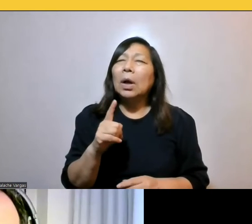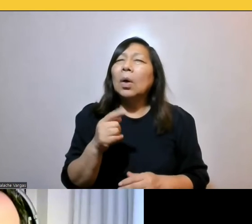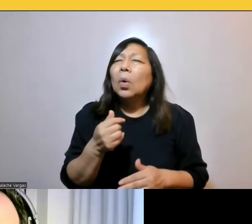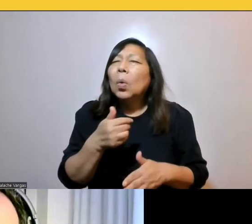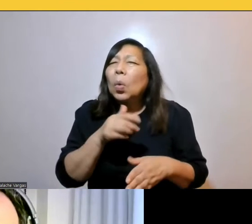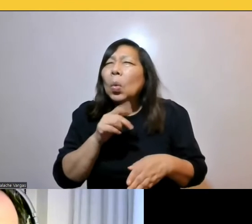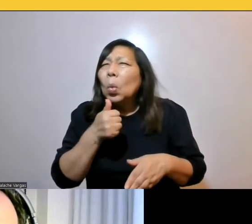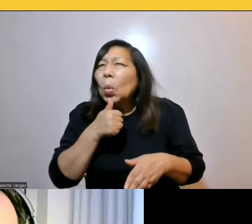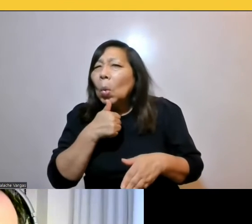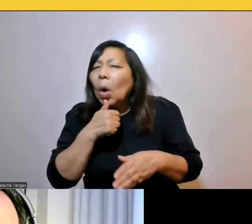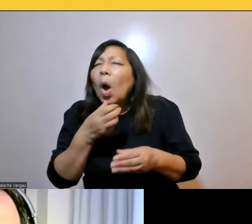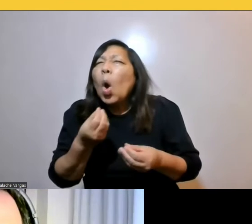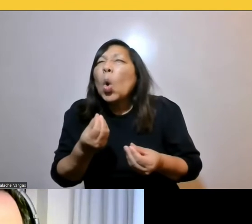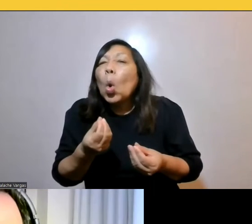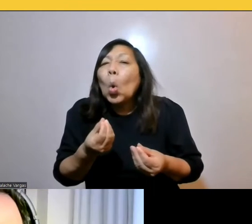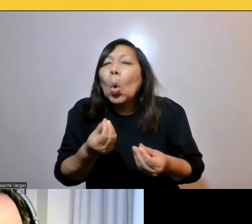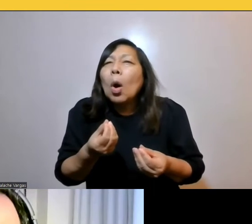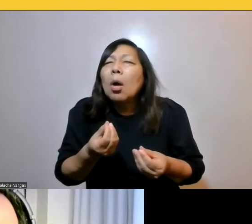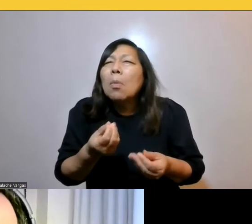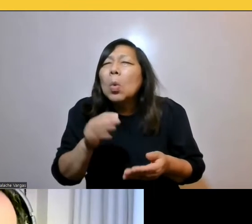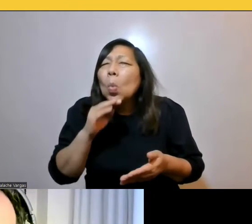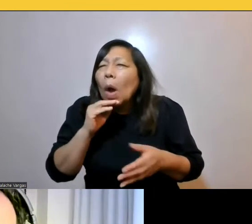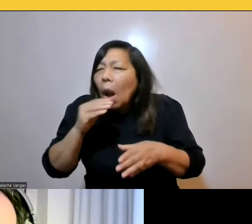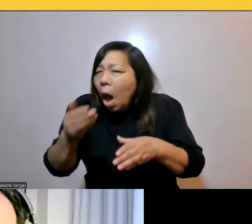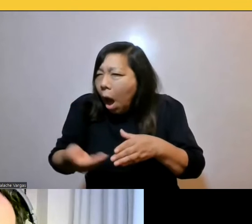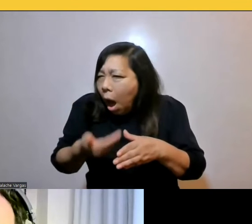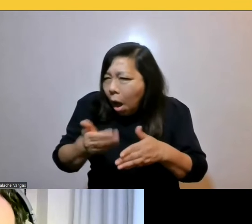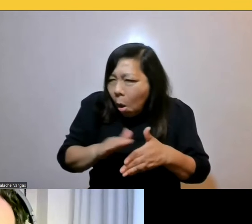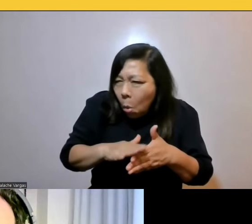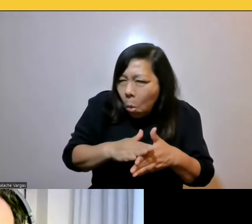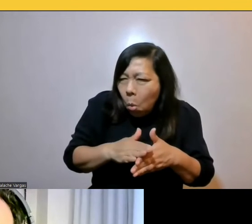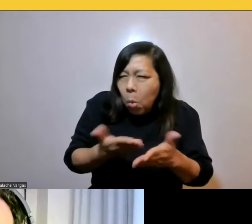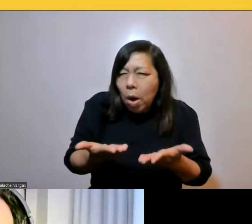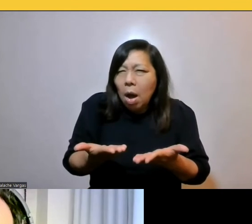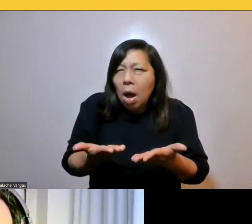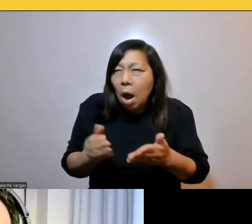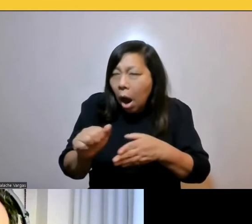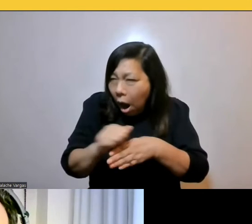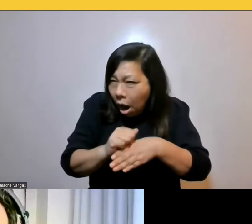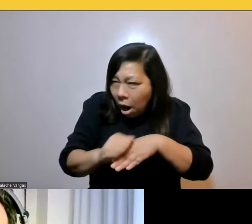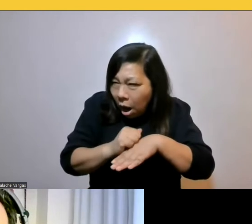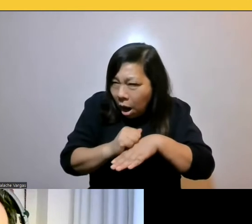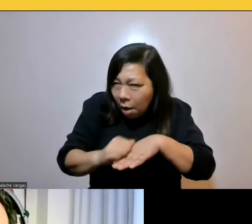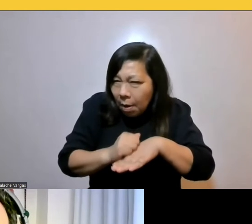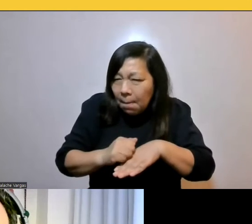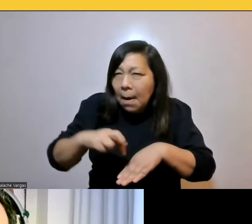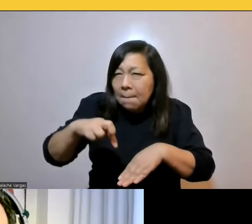vulvar, ¿cómo debería ser la higiene? ¿Debería seguir usando el jabón con pH ácido?